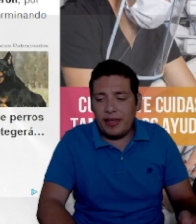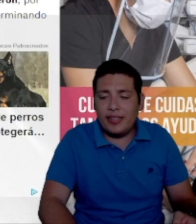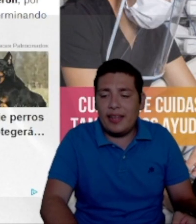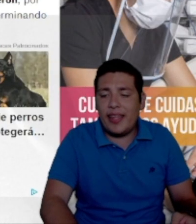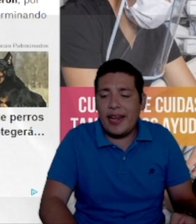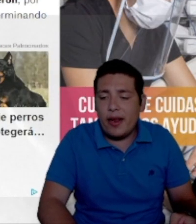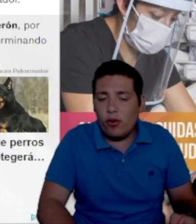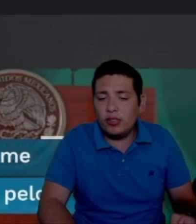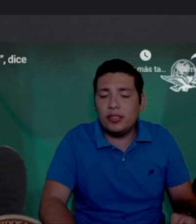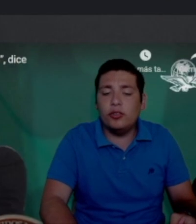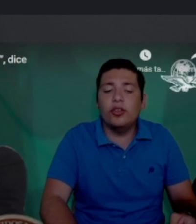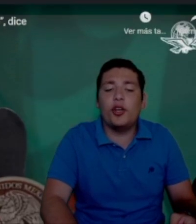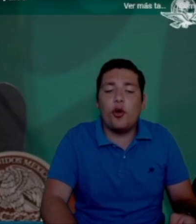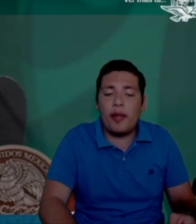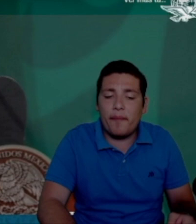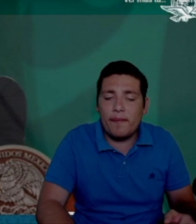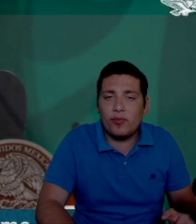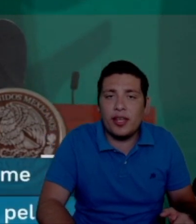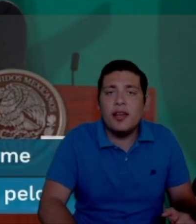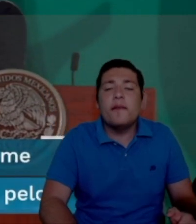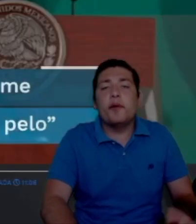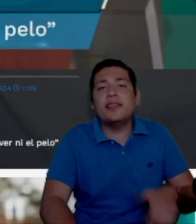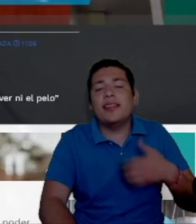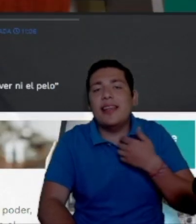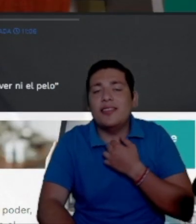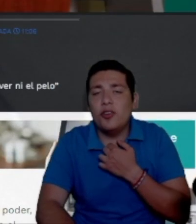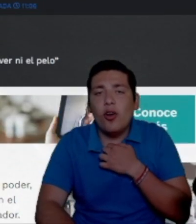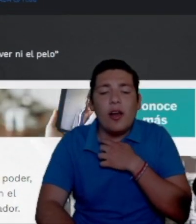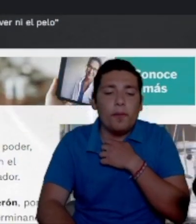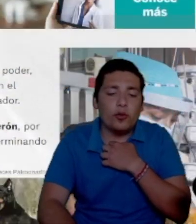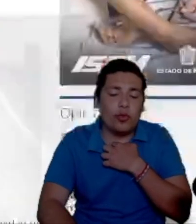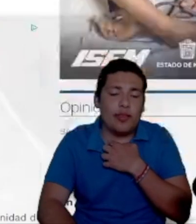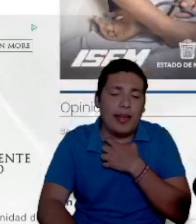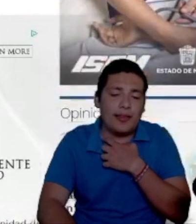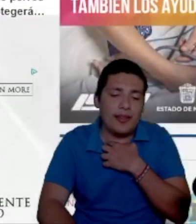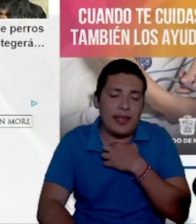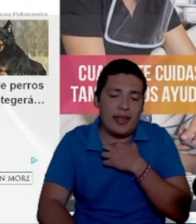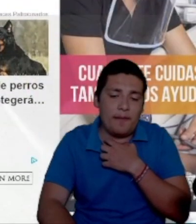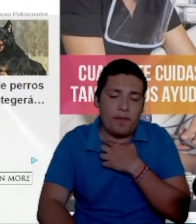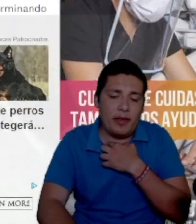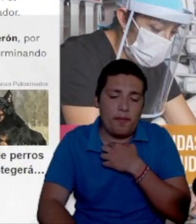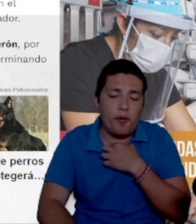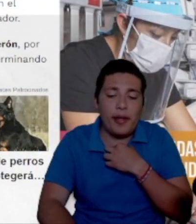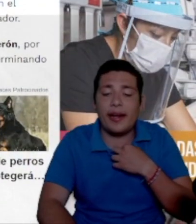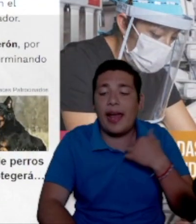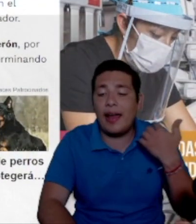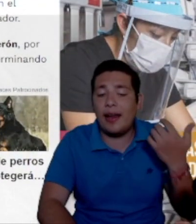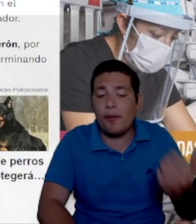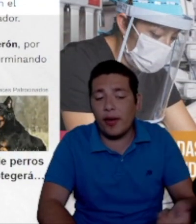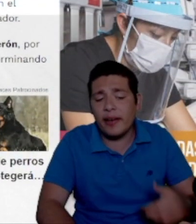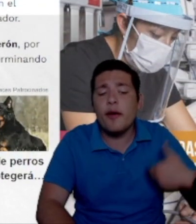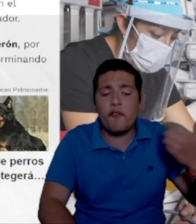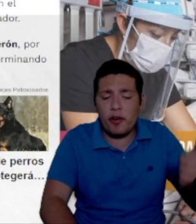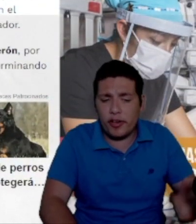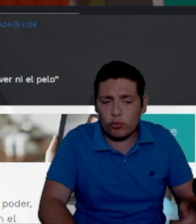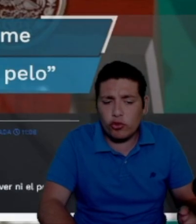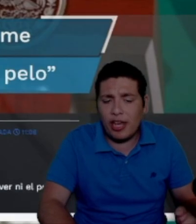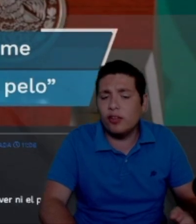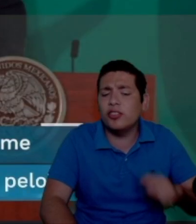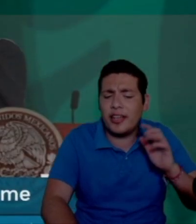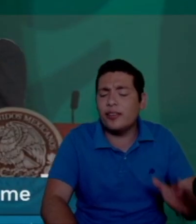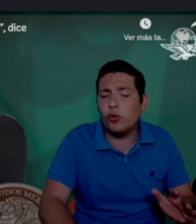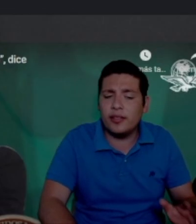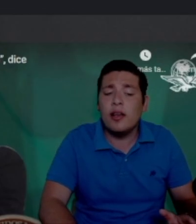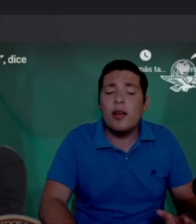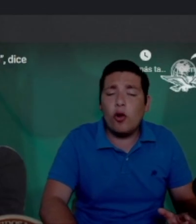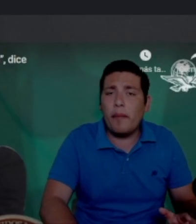una especie de negociación que obviamente pues les dio la oportunidad de volver a laborar. Fueron